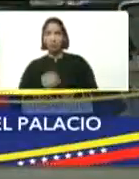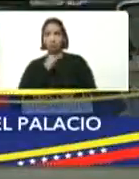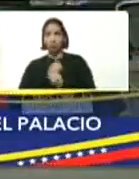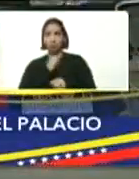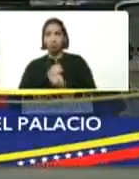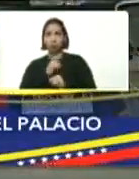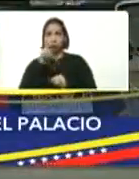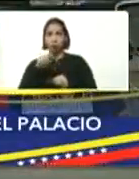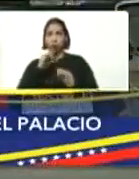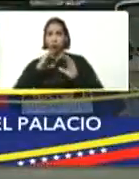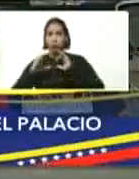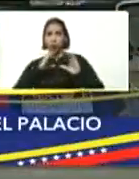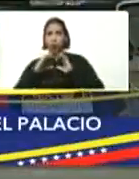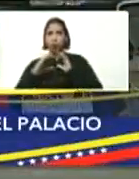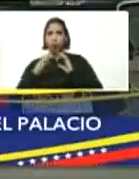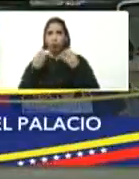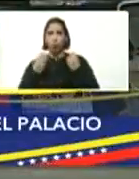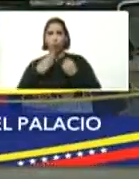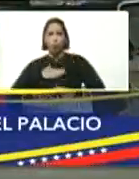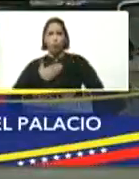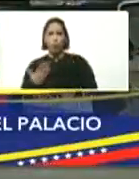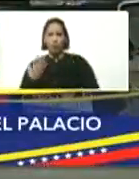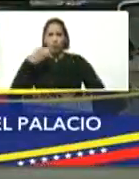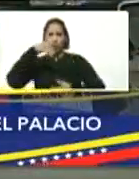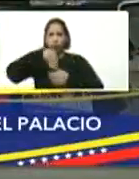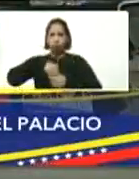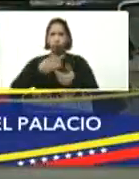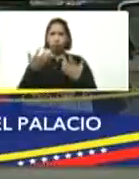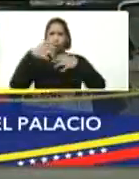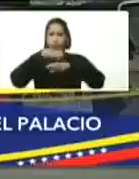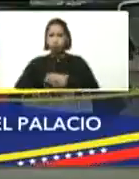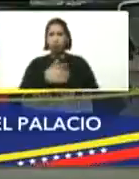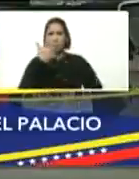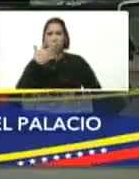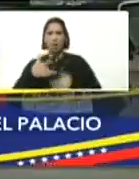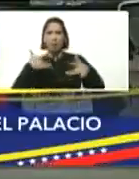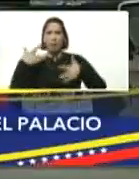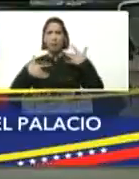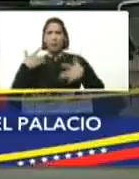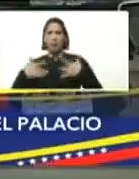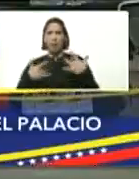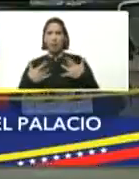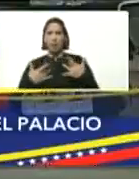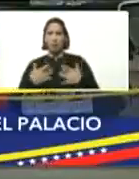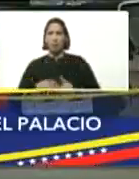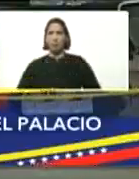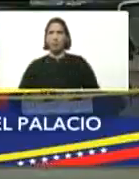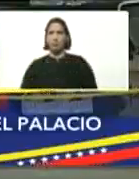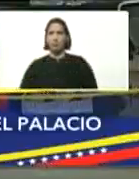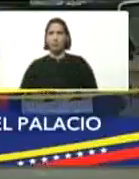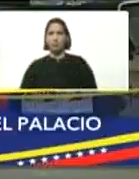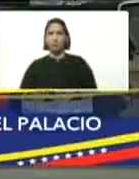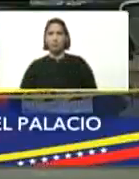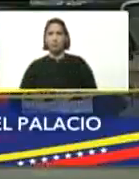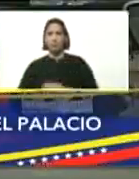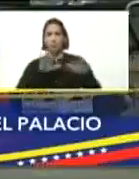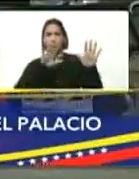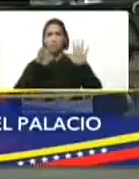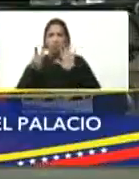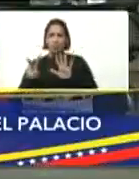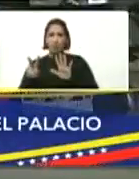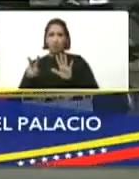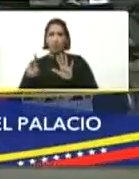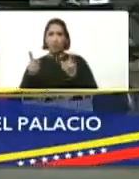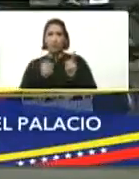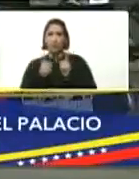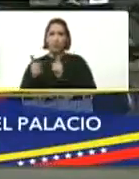por medios? ¿Cómo pueden integrarse a estos tres eventos simultáneos? La 17 edición de la